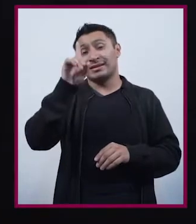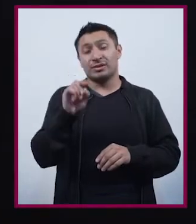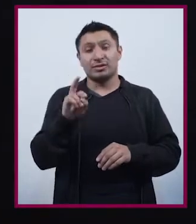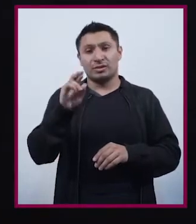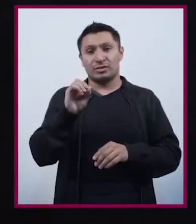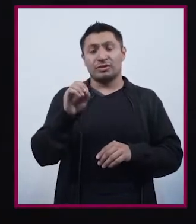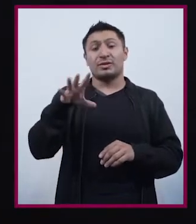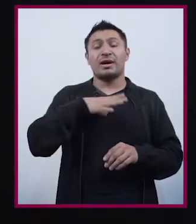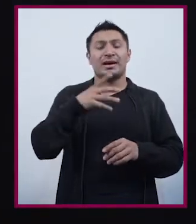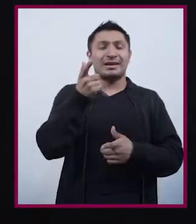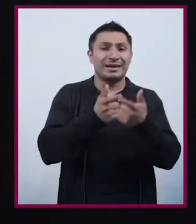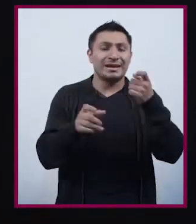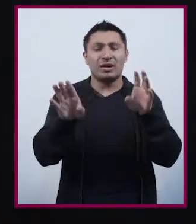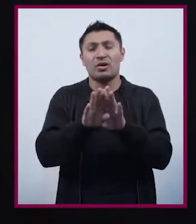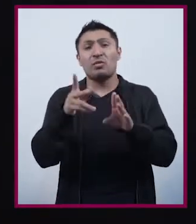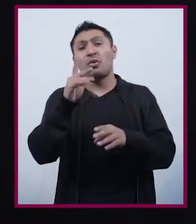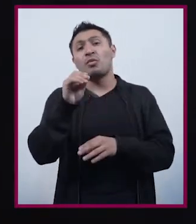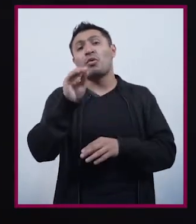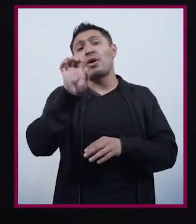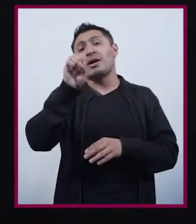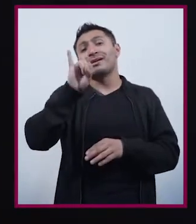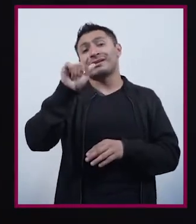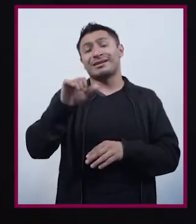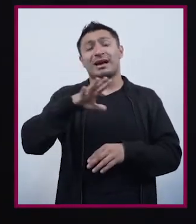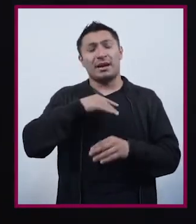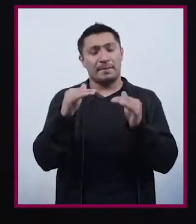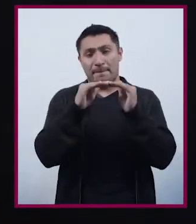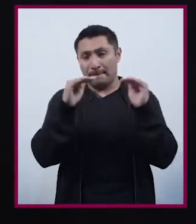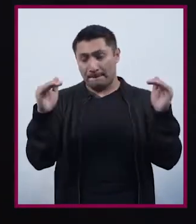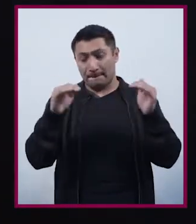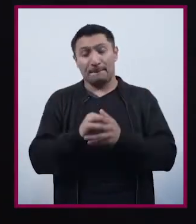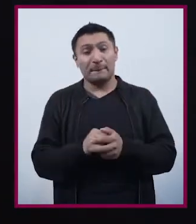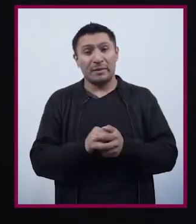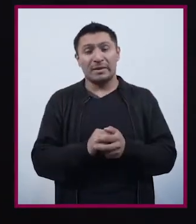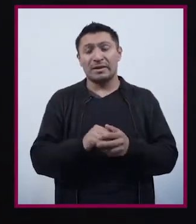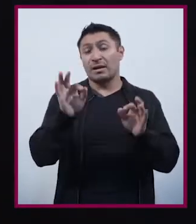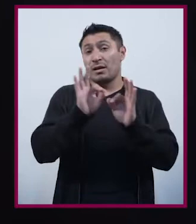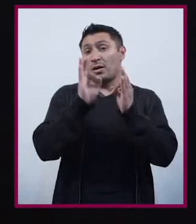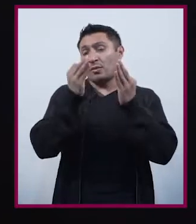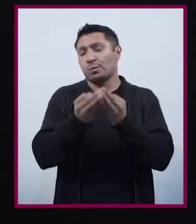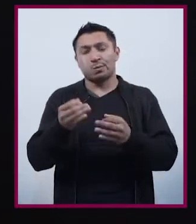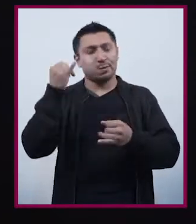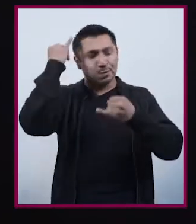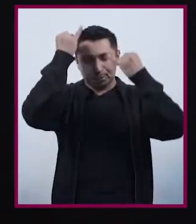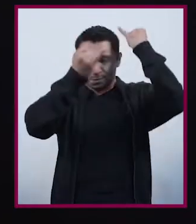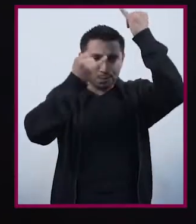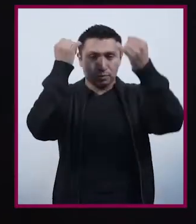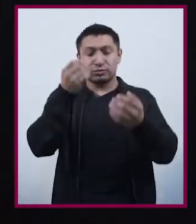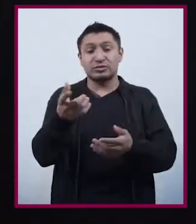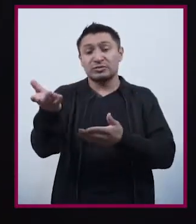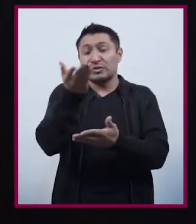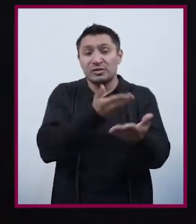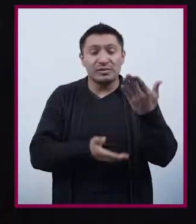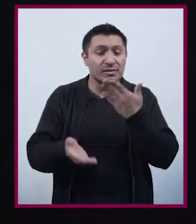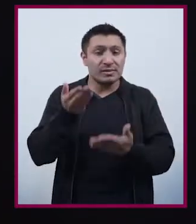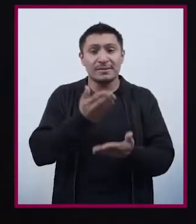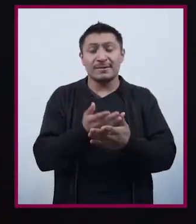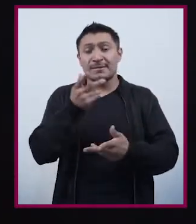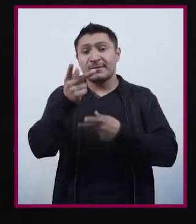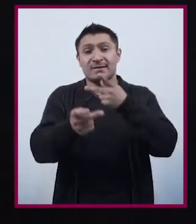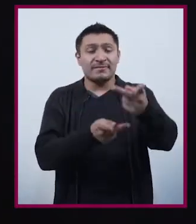El dinero actúa como la poesía, pues establece equivalencias. Es un sistema metafórico de canjes y